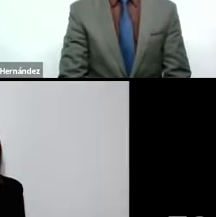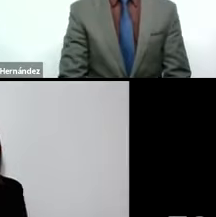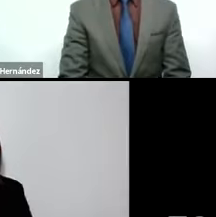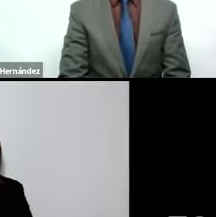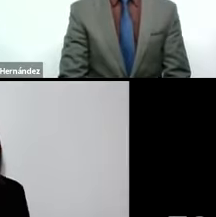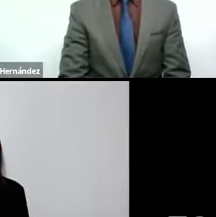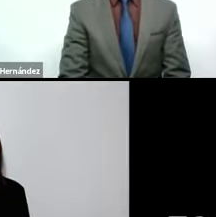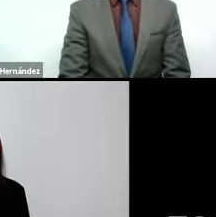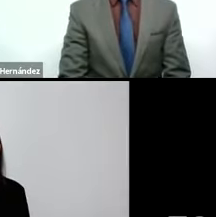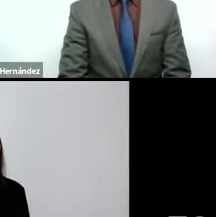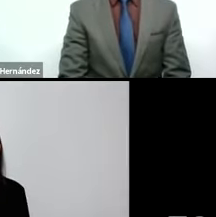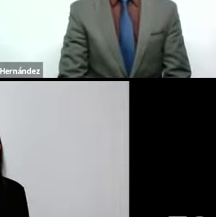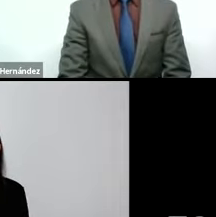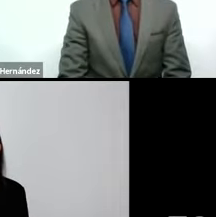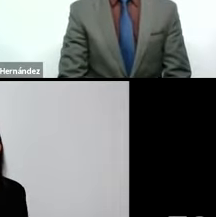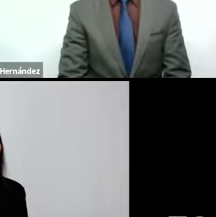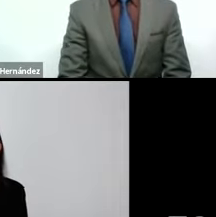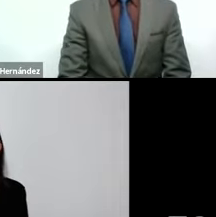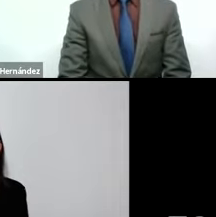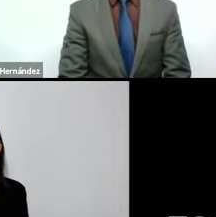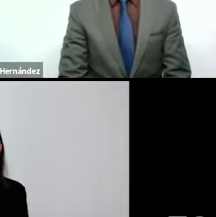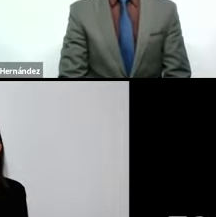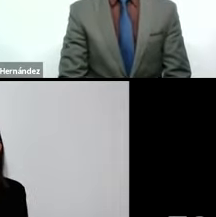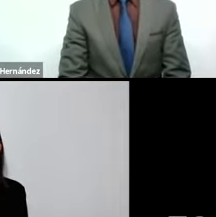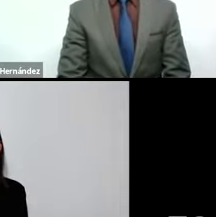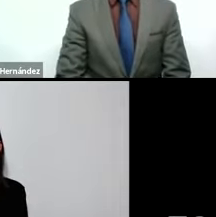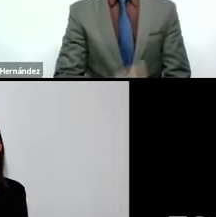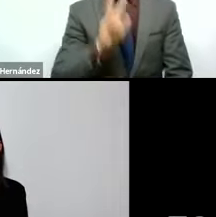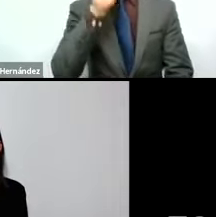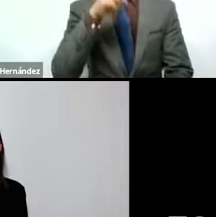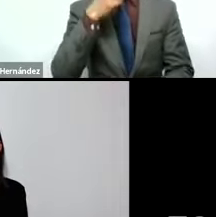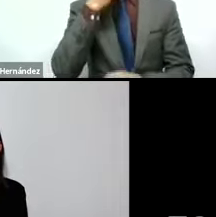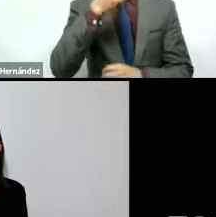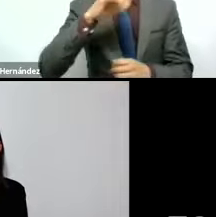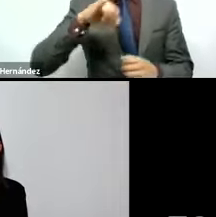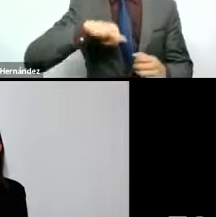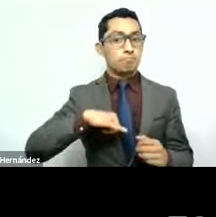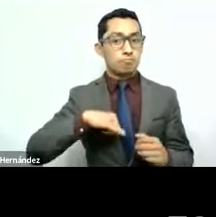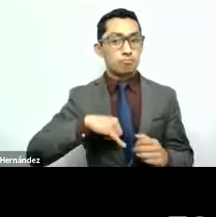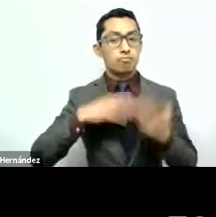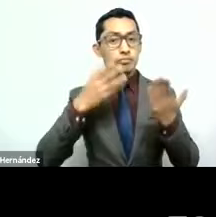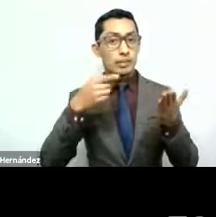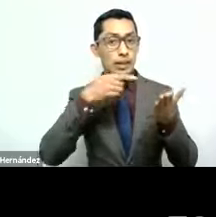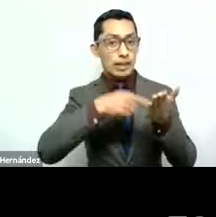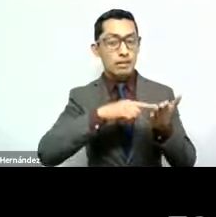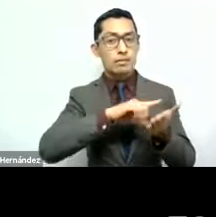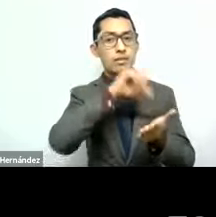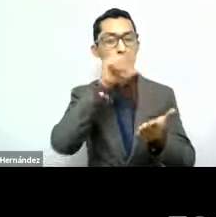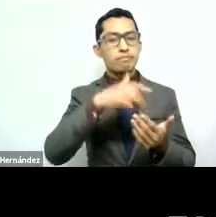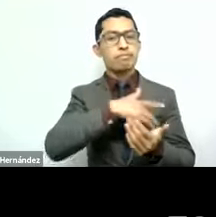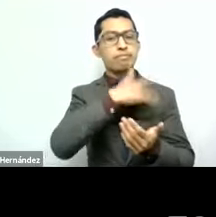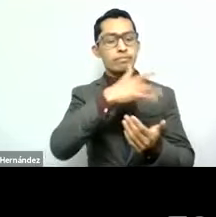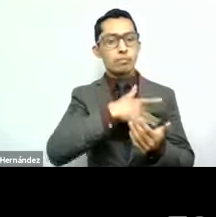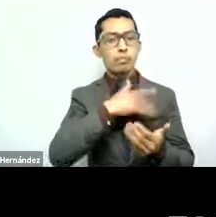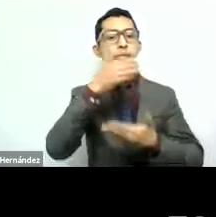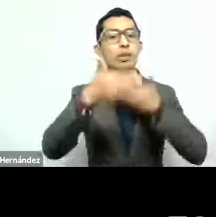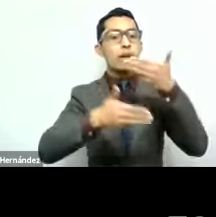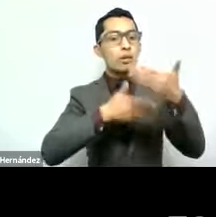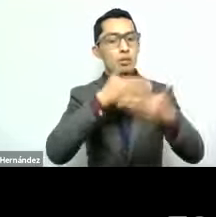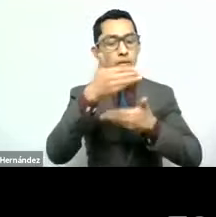doctrina que se ha construido al respecto y que es interesantísima. Solo a partir de eso me parece que podemos